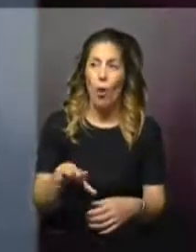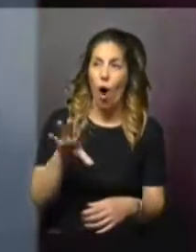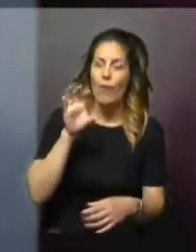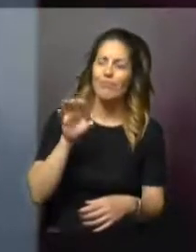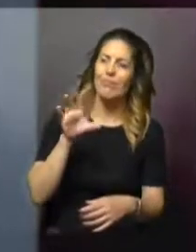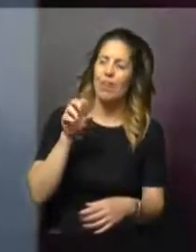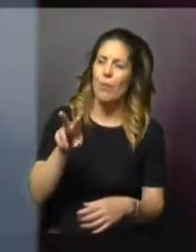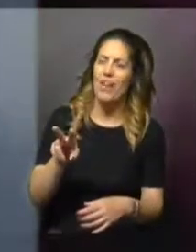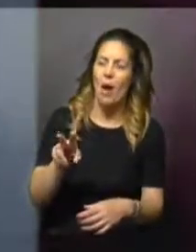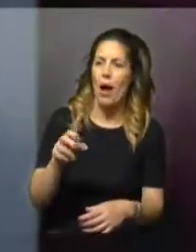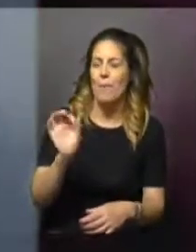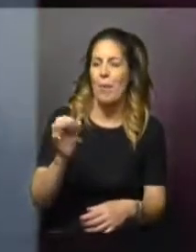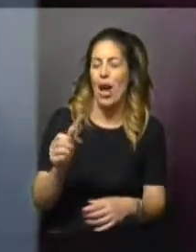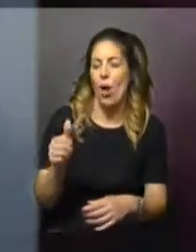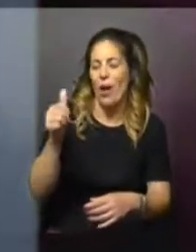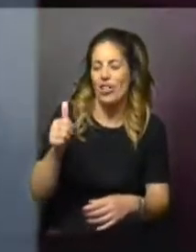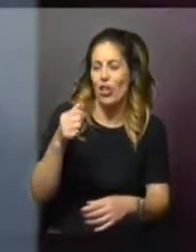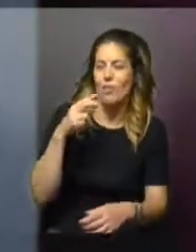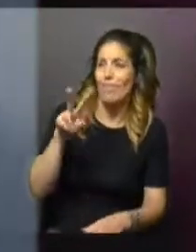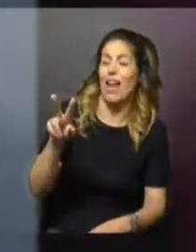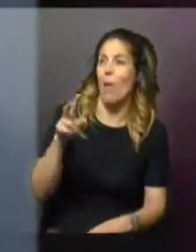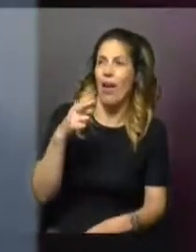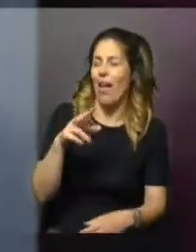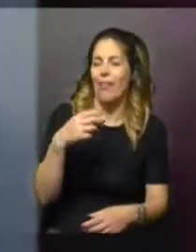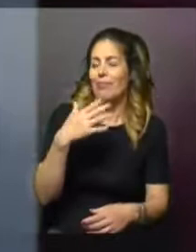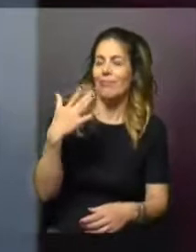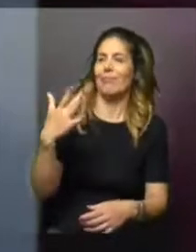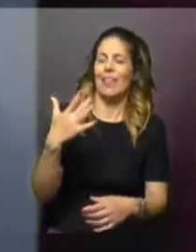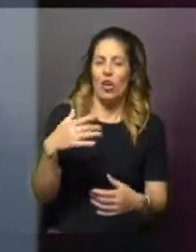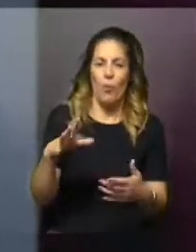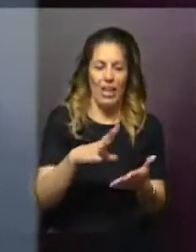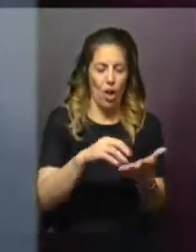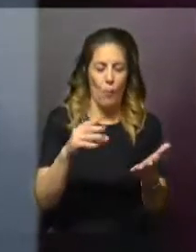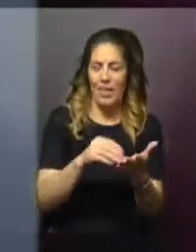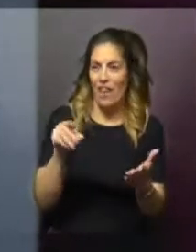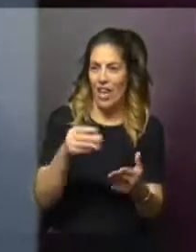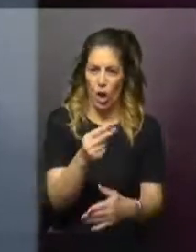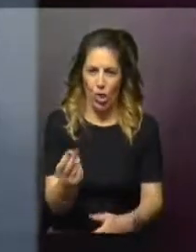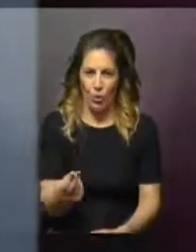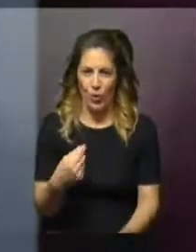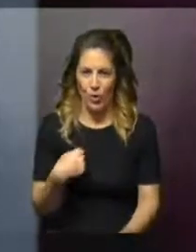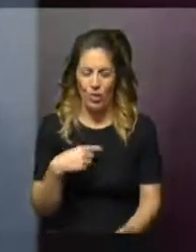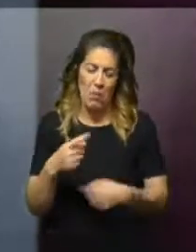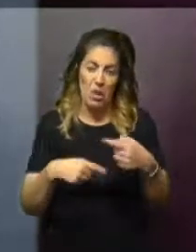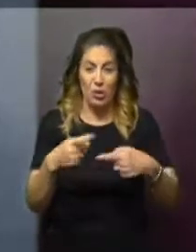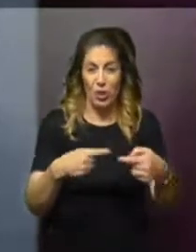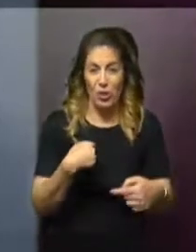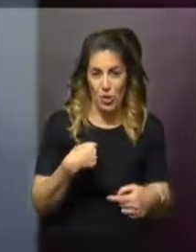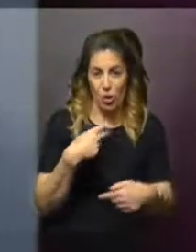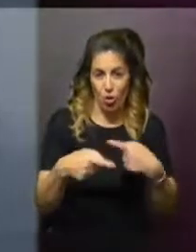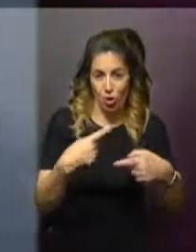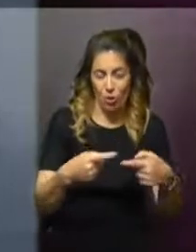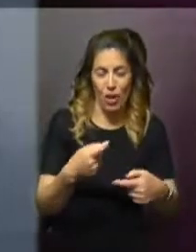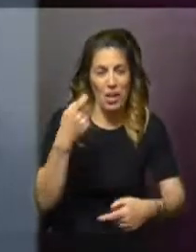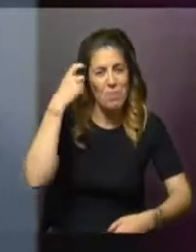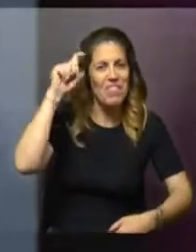no por esos hermanos más grandes bueno con él le copiar los dibujos y está después Este ahí seguí inventando